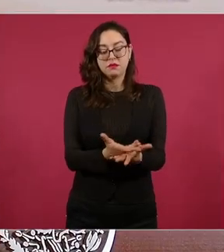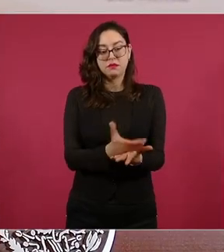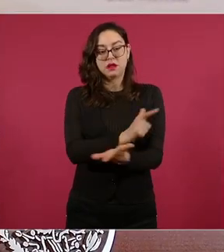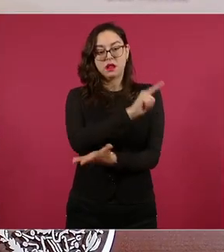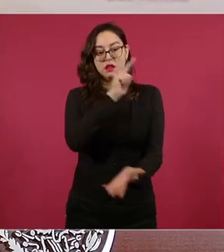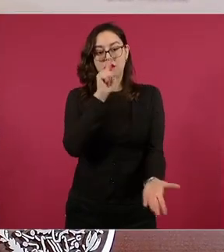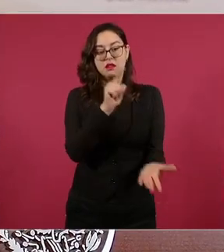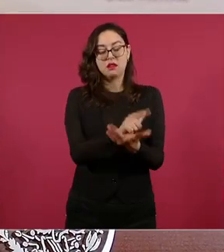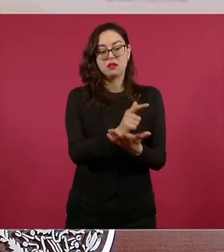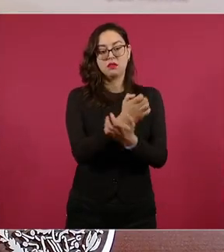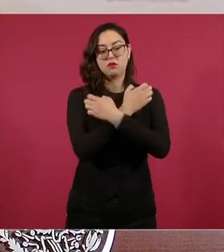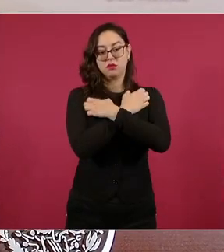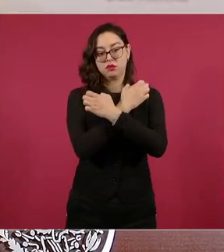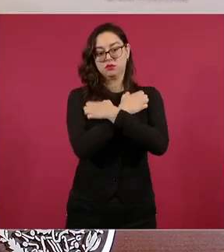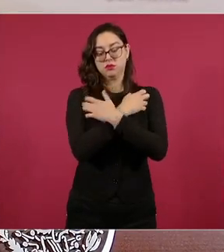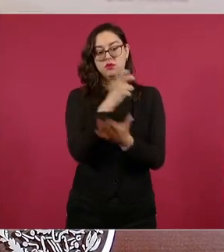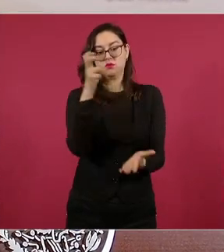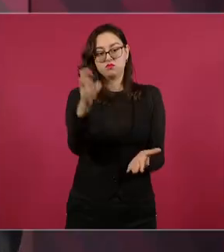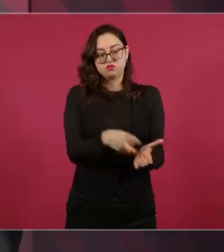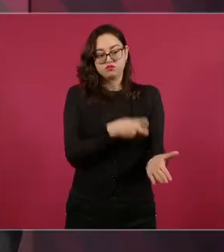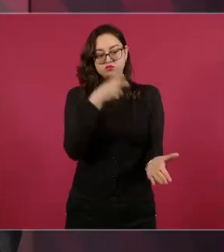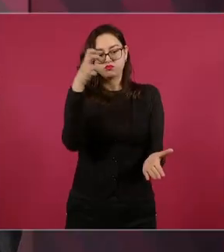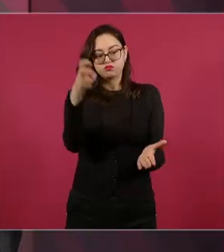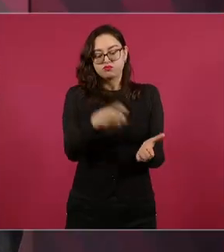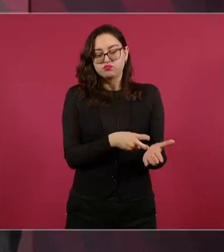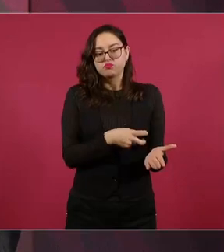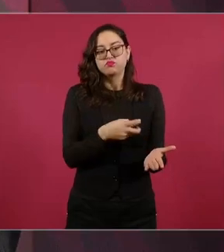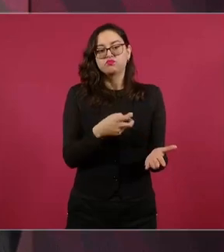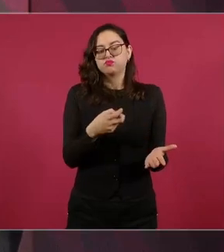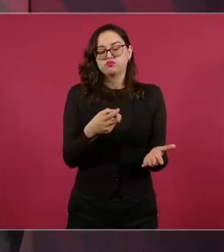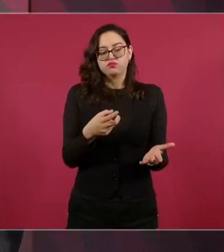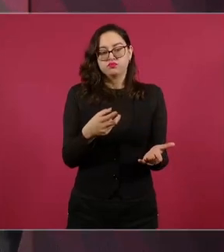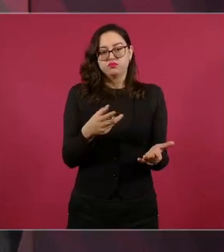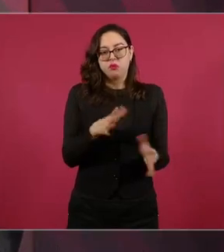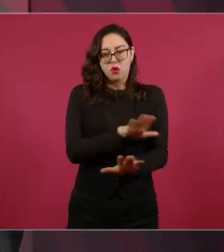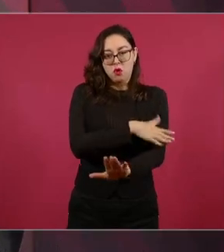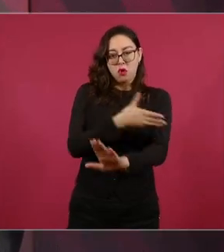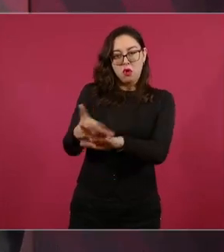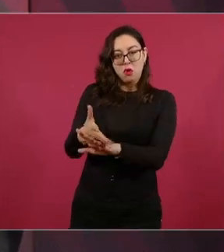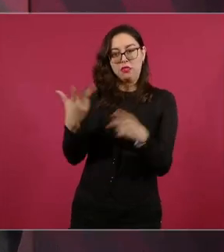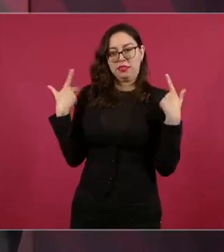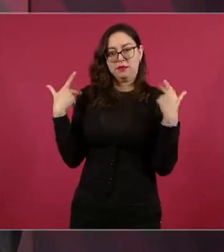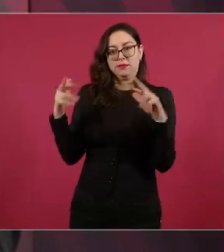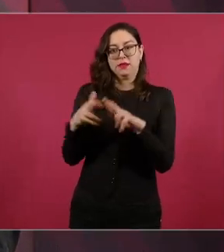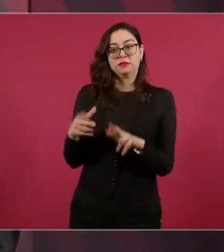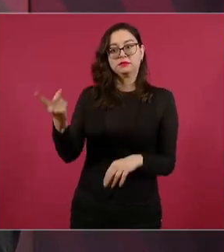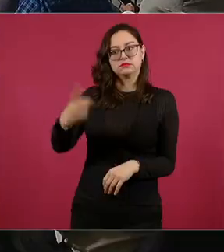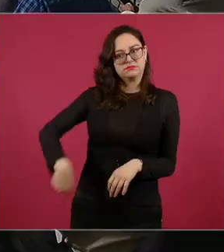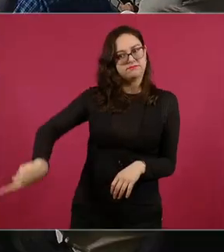y los maestros se defendieron con razón